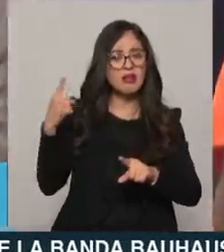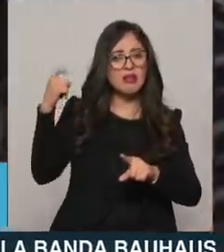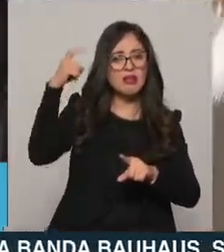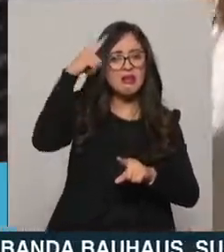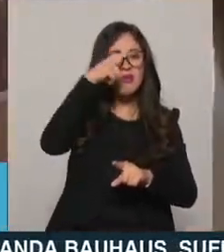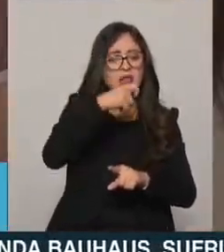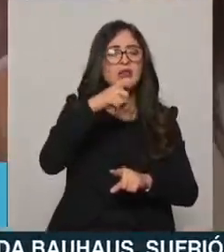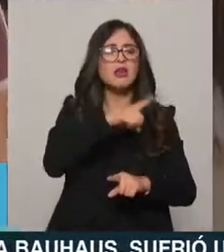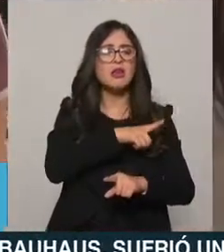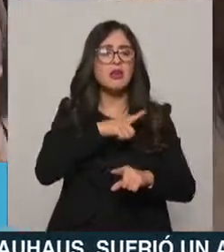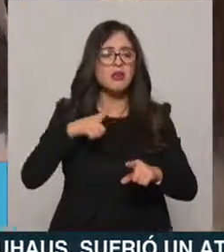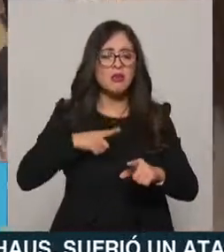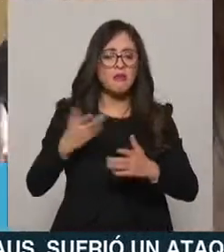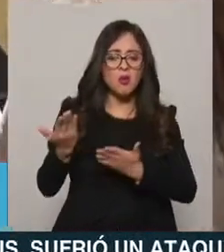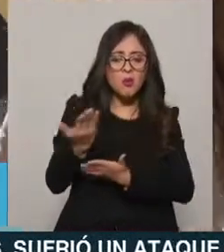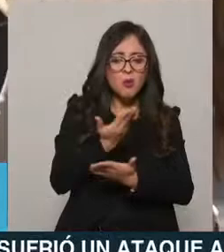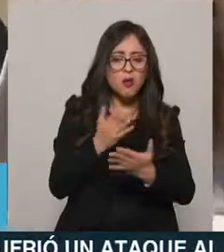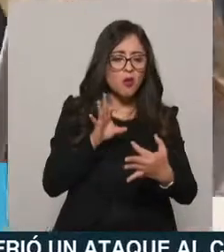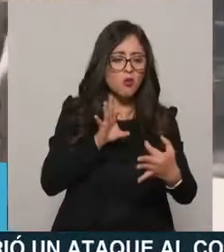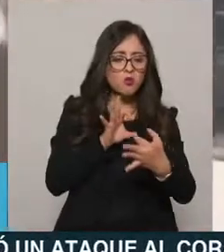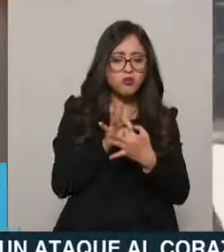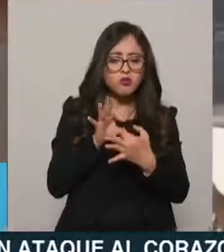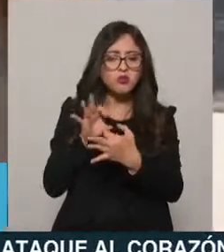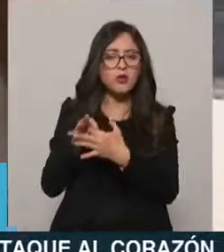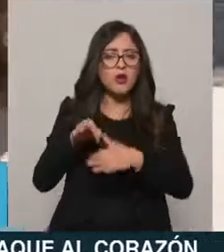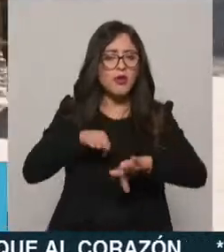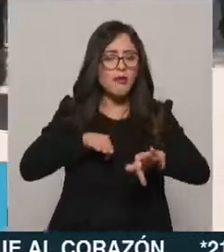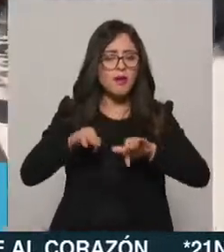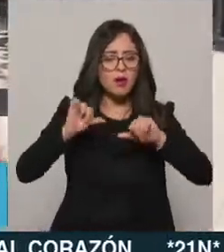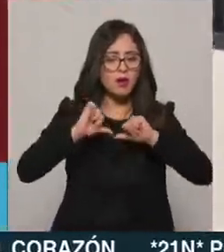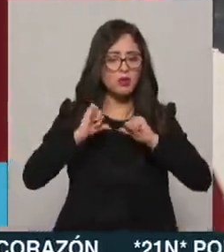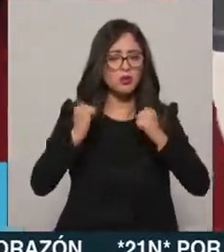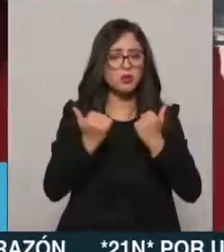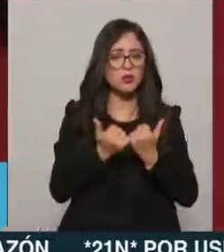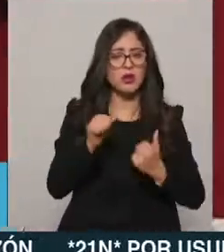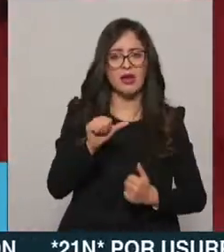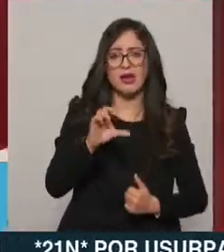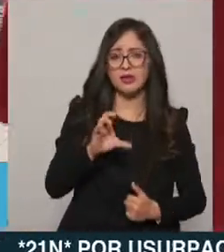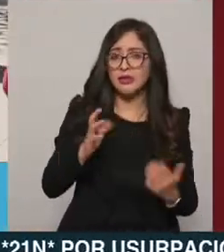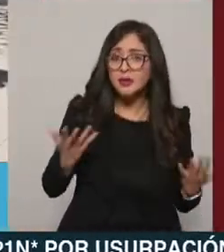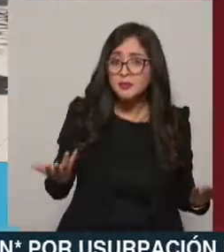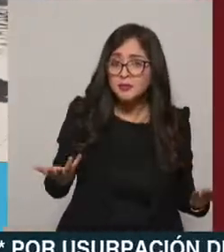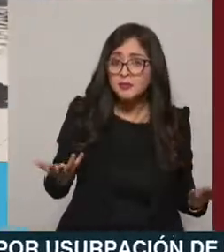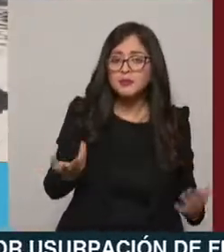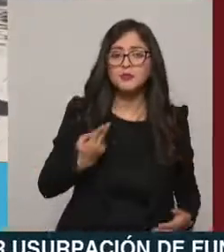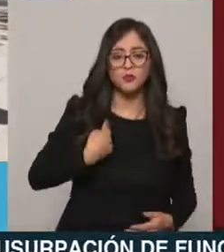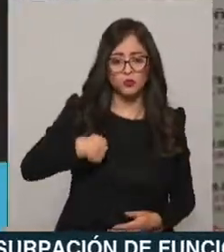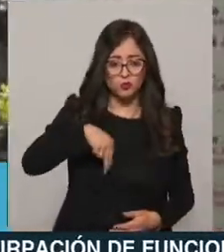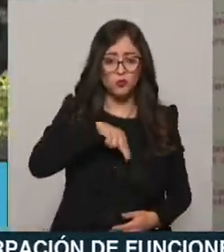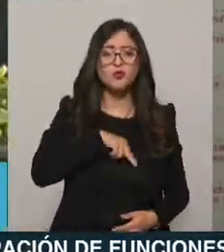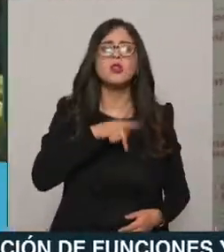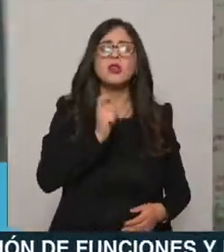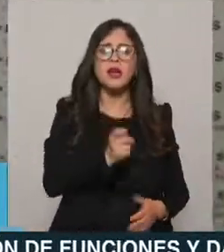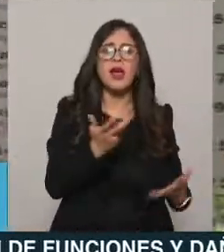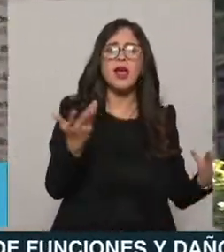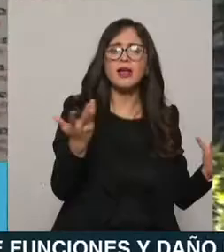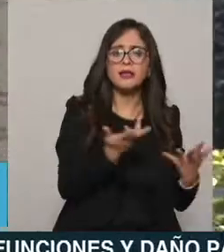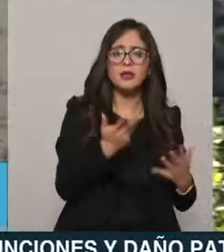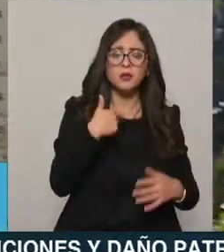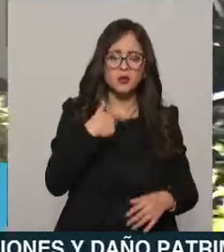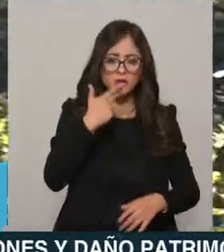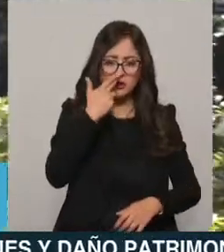trabajar conjuntamente con la sociedad civil, porque bueno, nuestro papel sobre todo es denunciar o hacer una